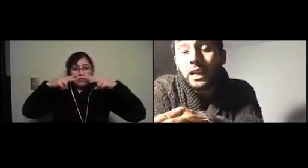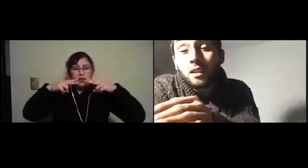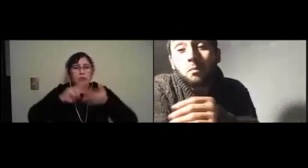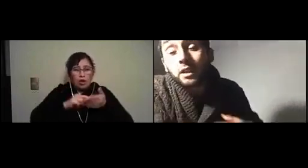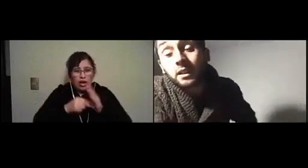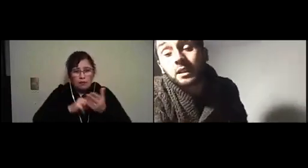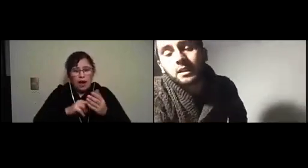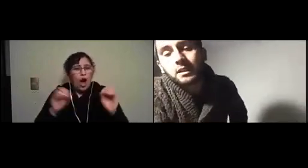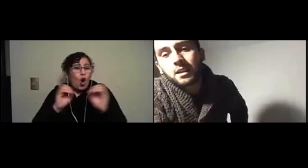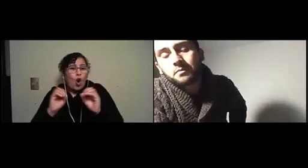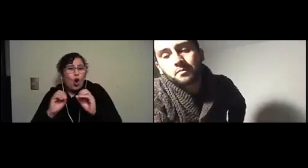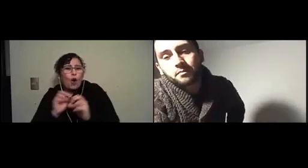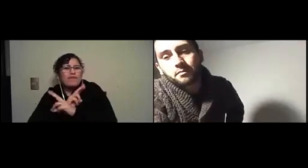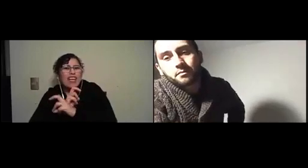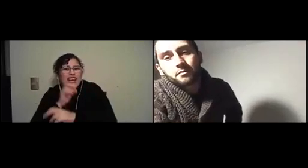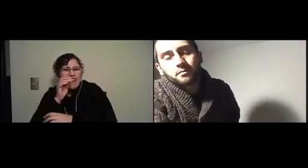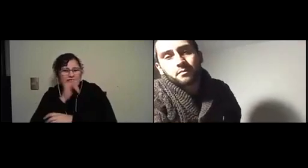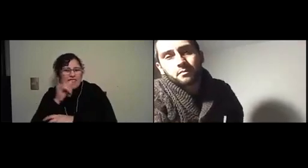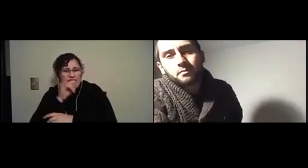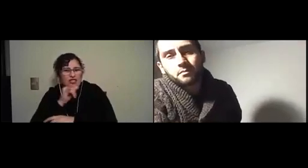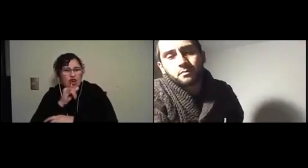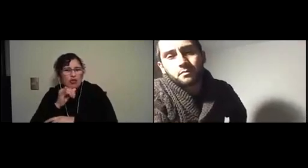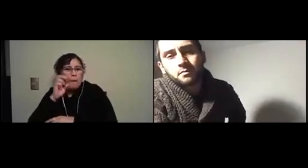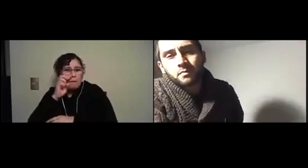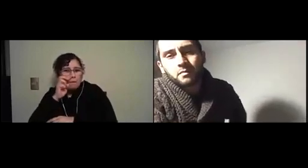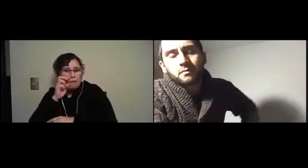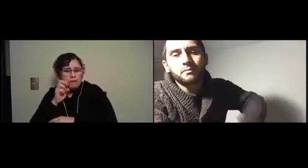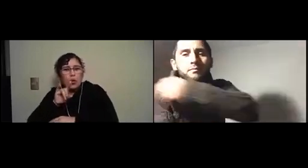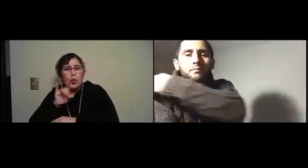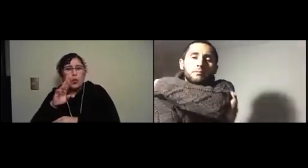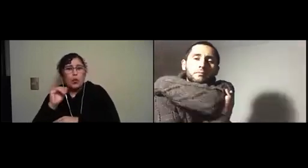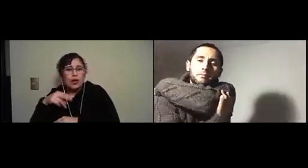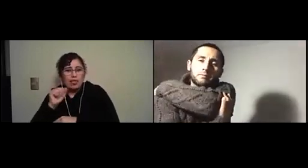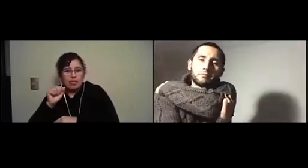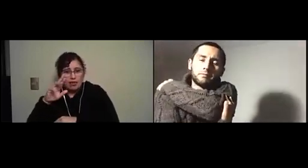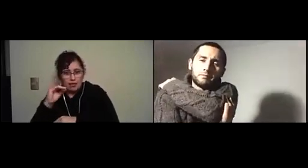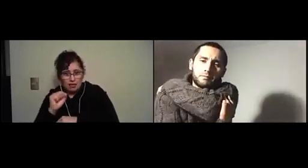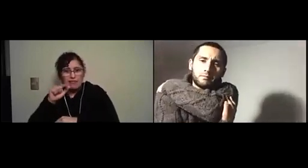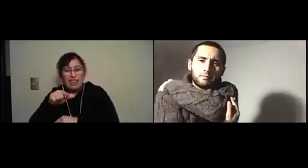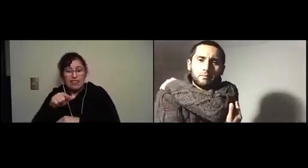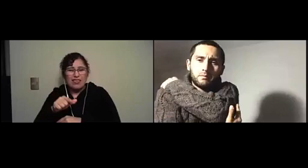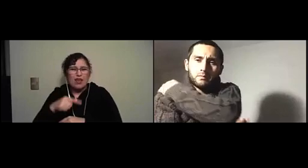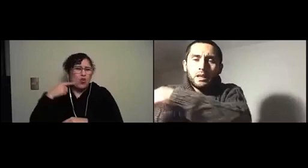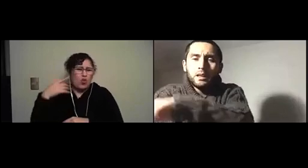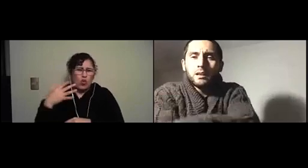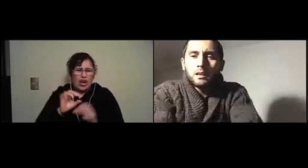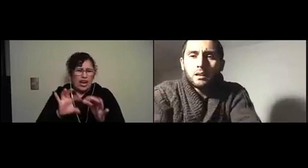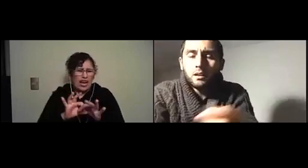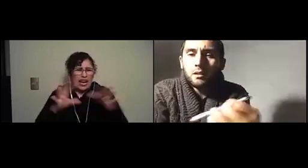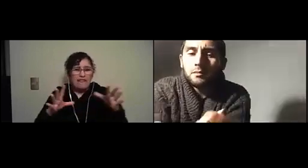infección urinaria importante, ¿ya? Ujú. Ya, profe. Ujú. Gracias.